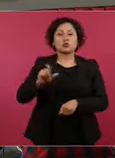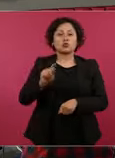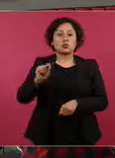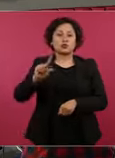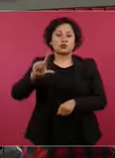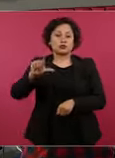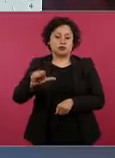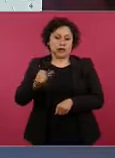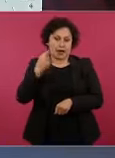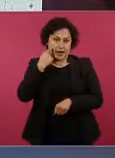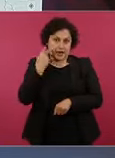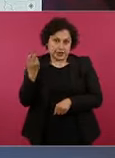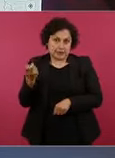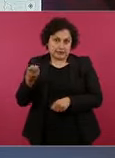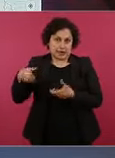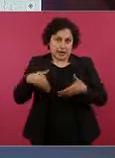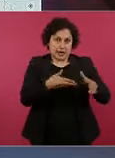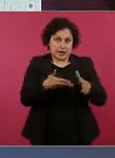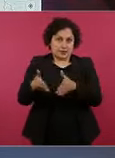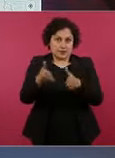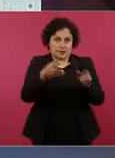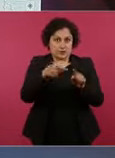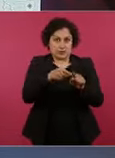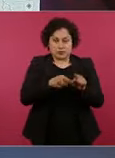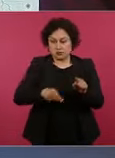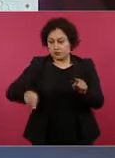o esto.